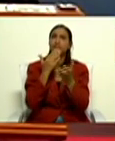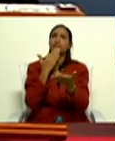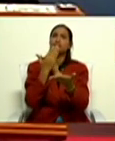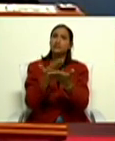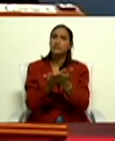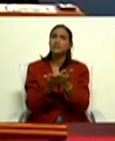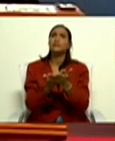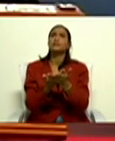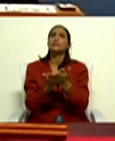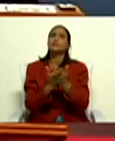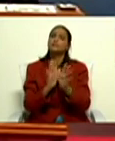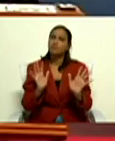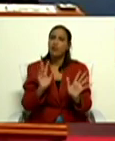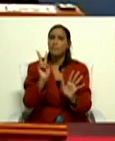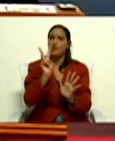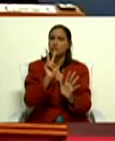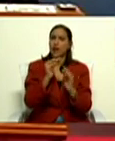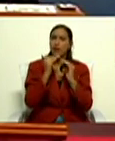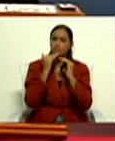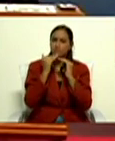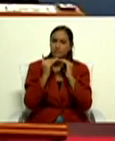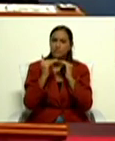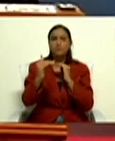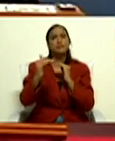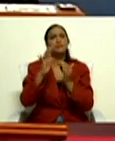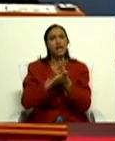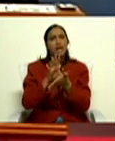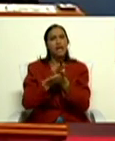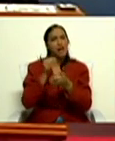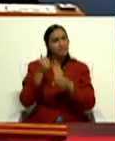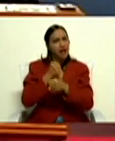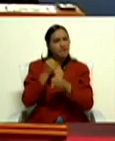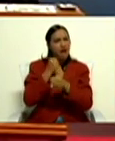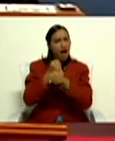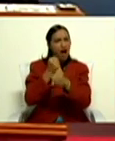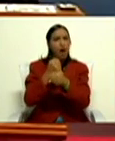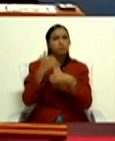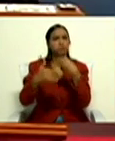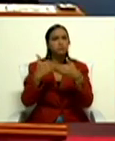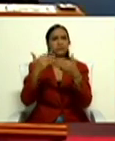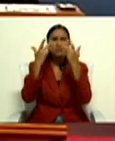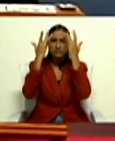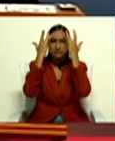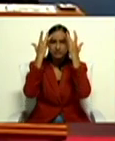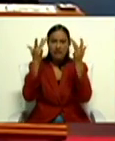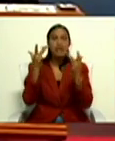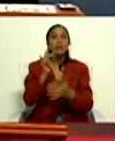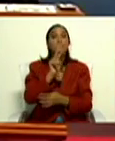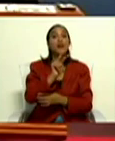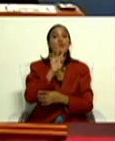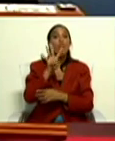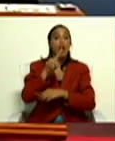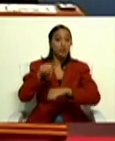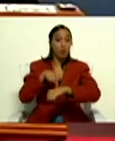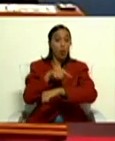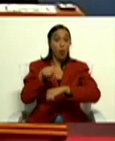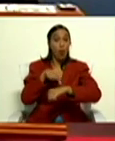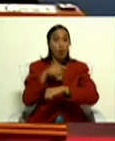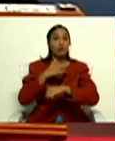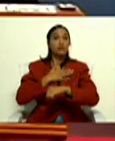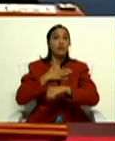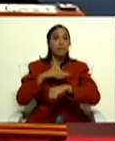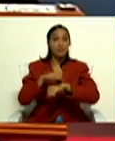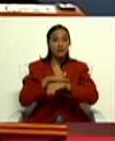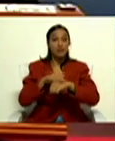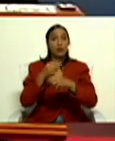diría, trabajo de inteligencia permanente las 24 horas para que usted, querido amigo, usted,